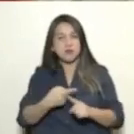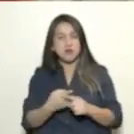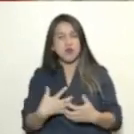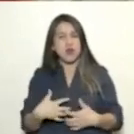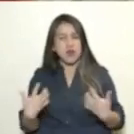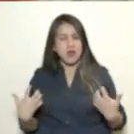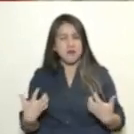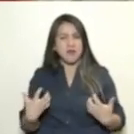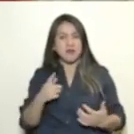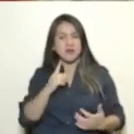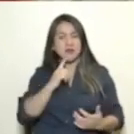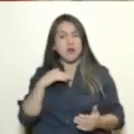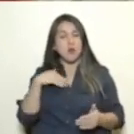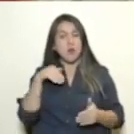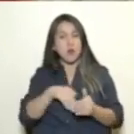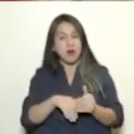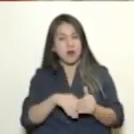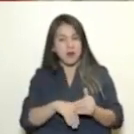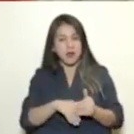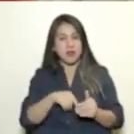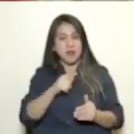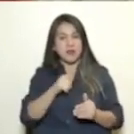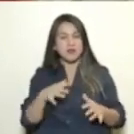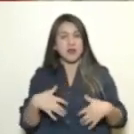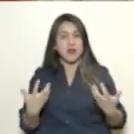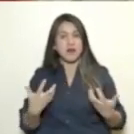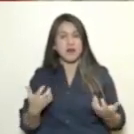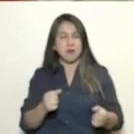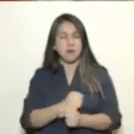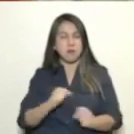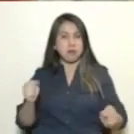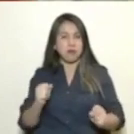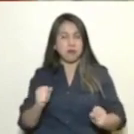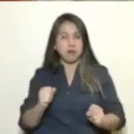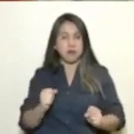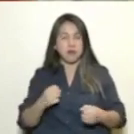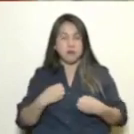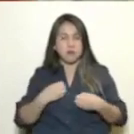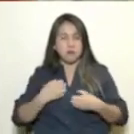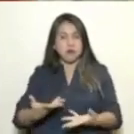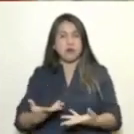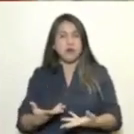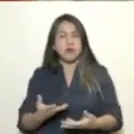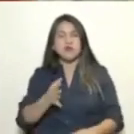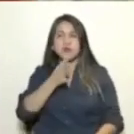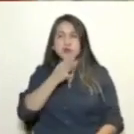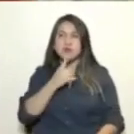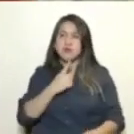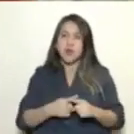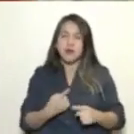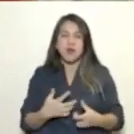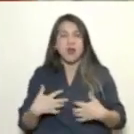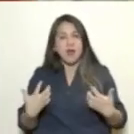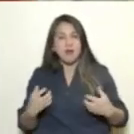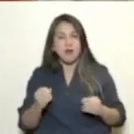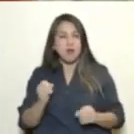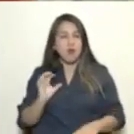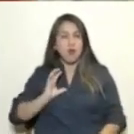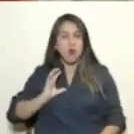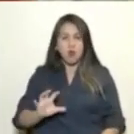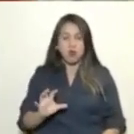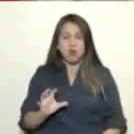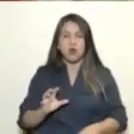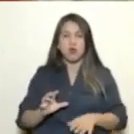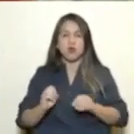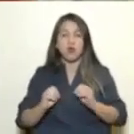que había guardada o acumulada, y esa rabia estalló, y es como una rabia, no sé si llamarlo rabia, odio,